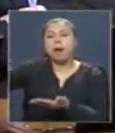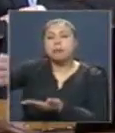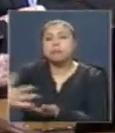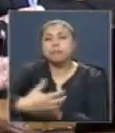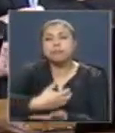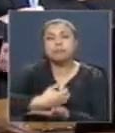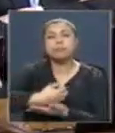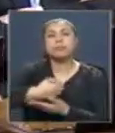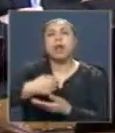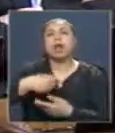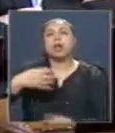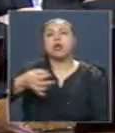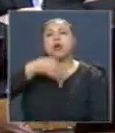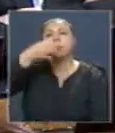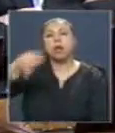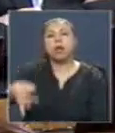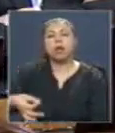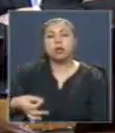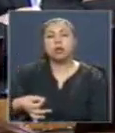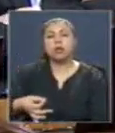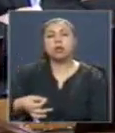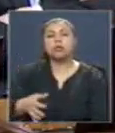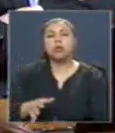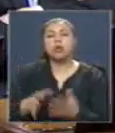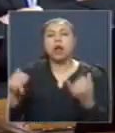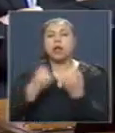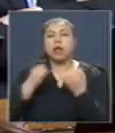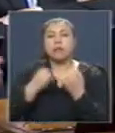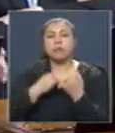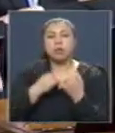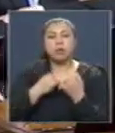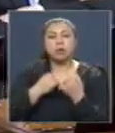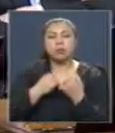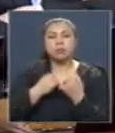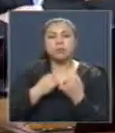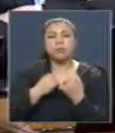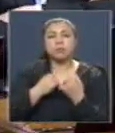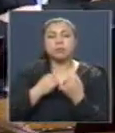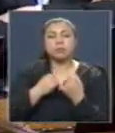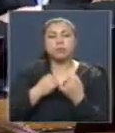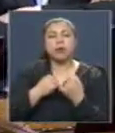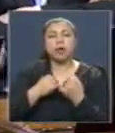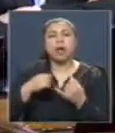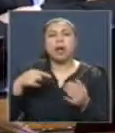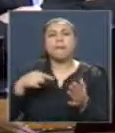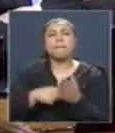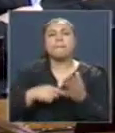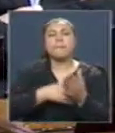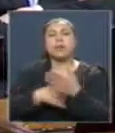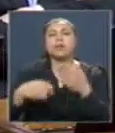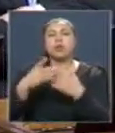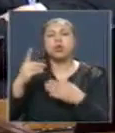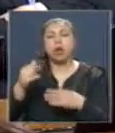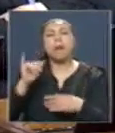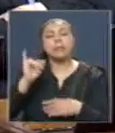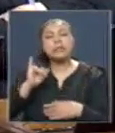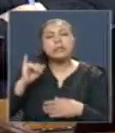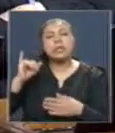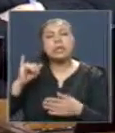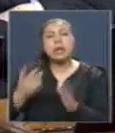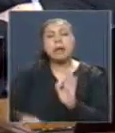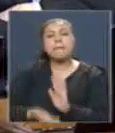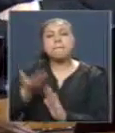que nos había dicho nuestro gran amigo Alberto Arenas, que eran más de 8.000 millones de dólares. Pero sí aumentó la